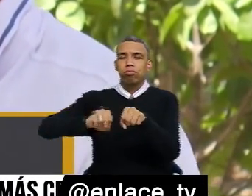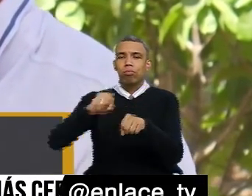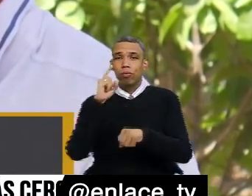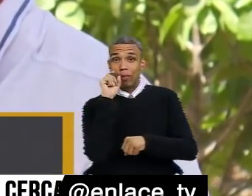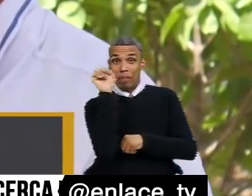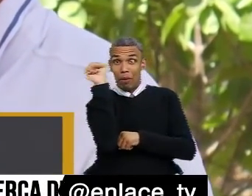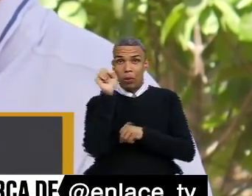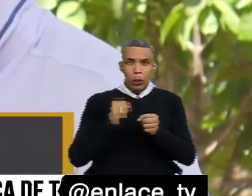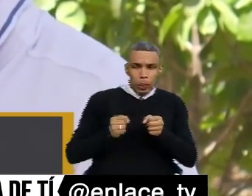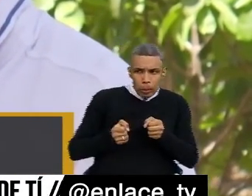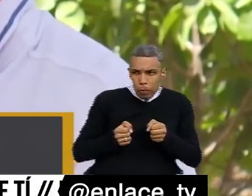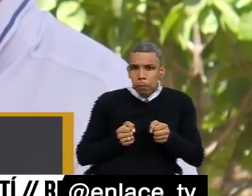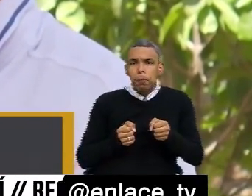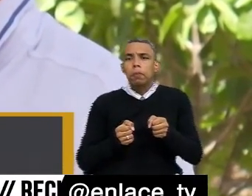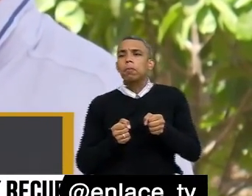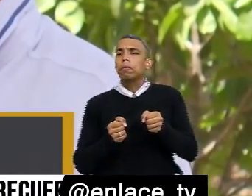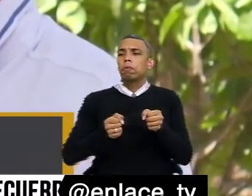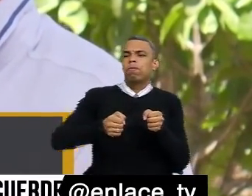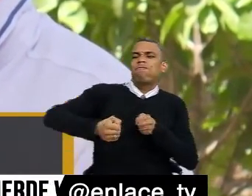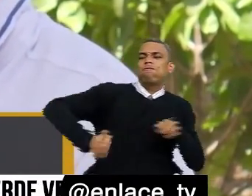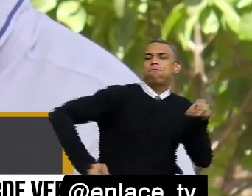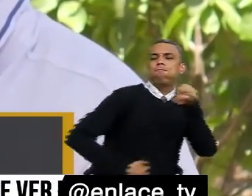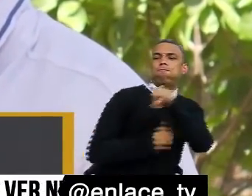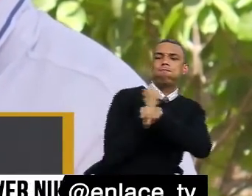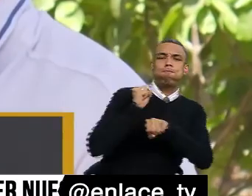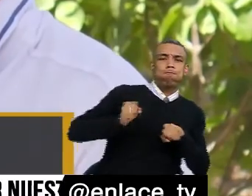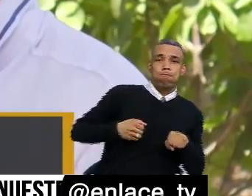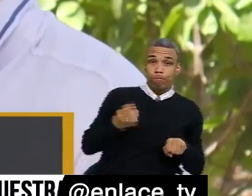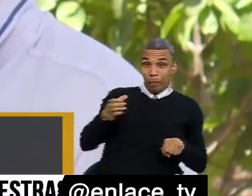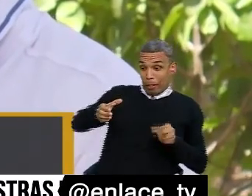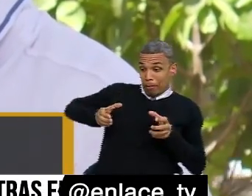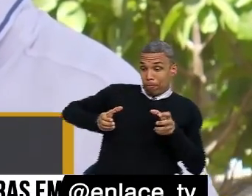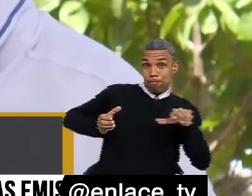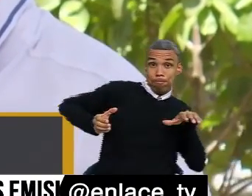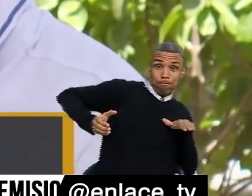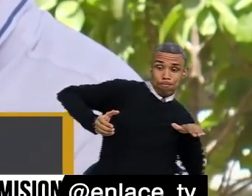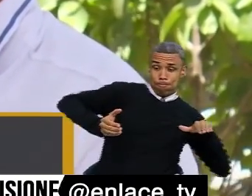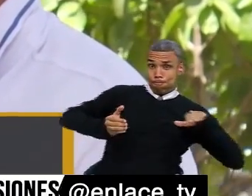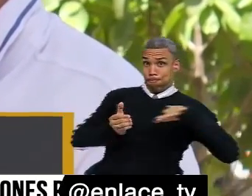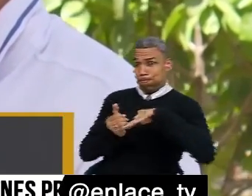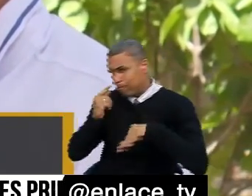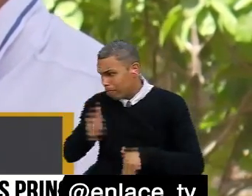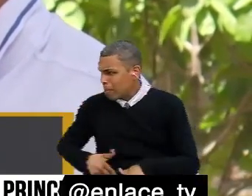Ya pues es un modus donde aprovechan para robar en masa